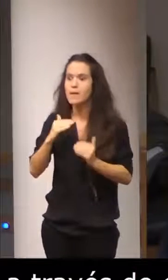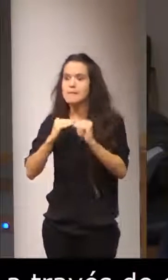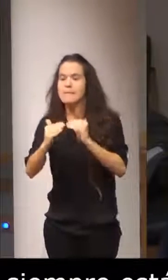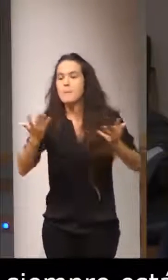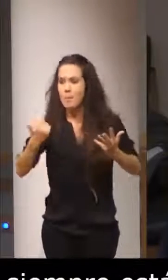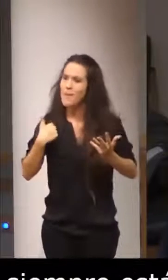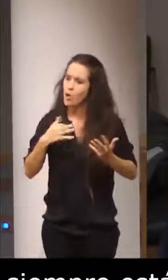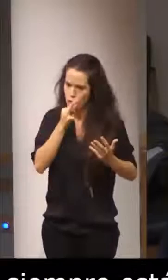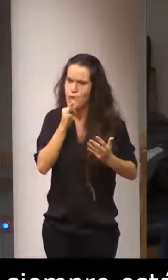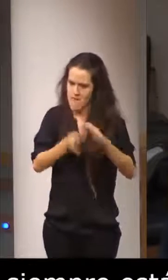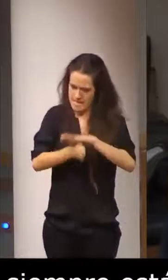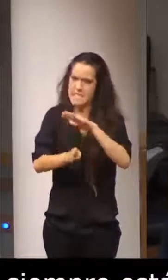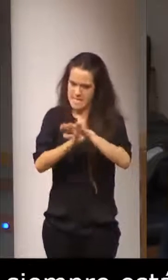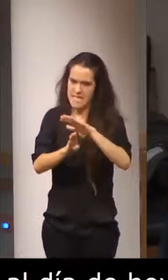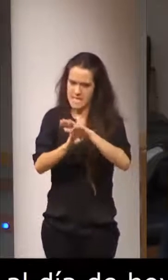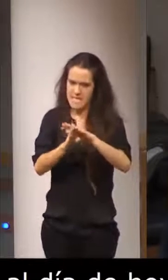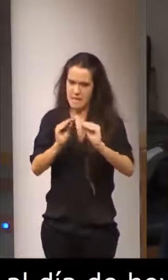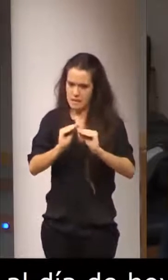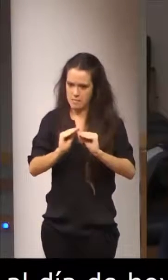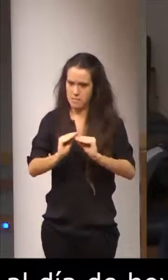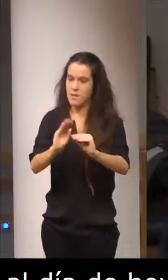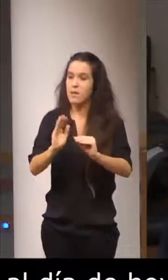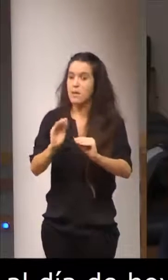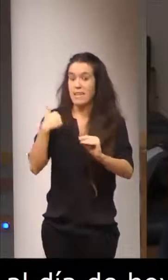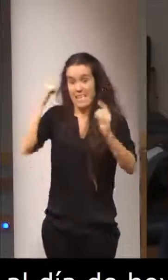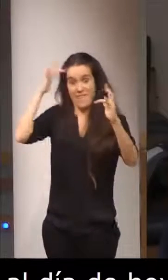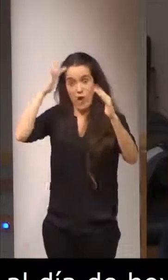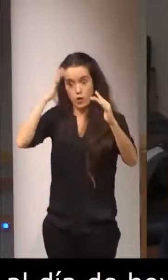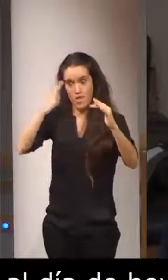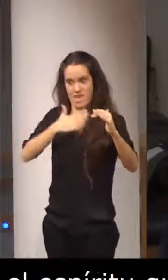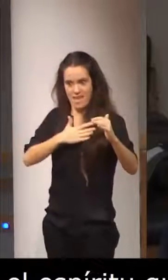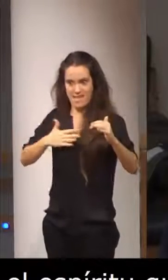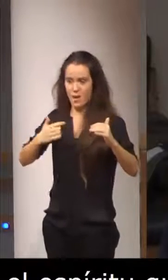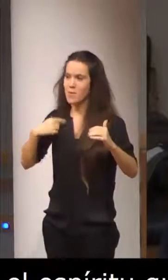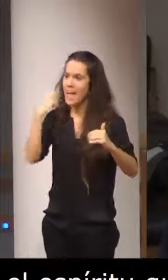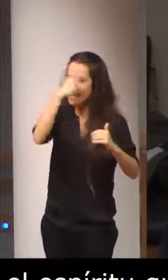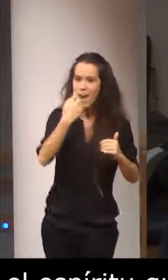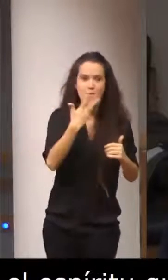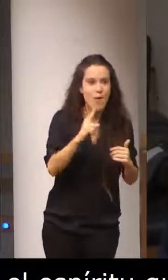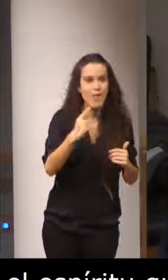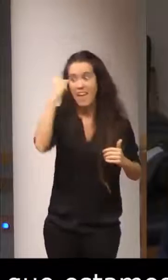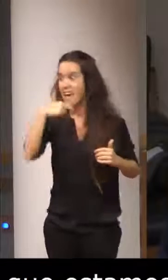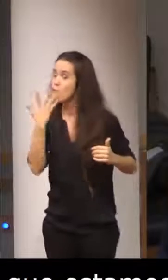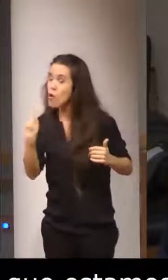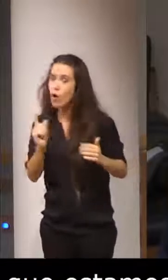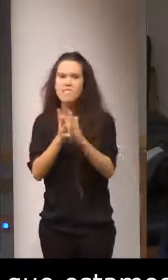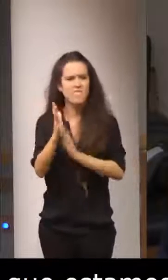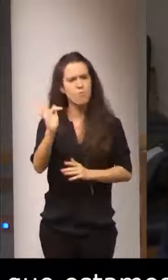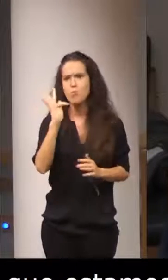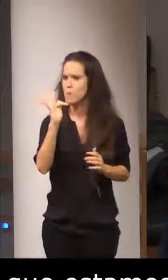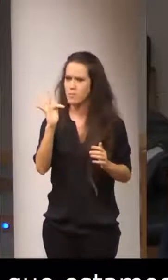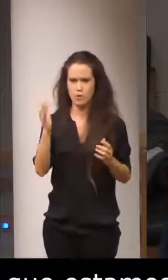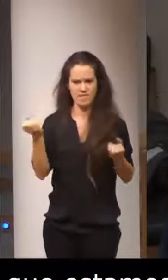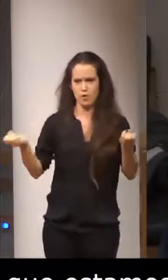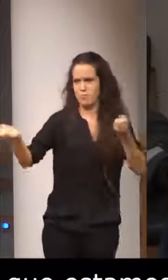espíritu que quiero transmitir y el que yo creo que estamos consiguiendo entre todos ver caras conocidas y caras desconocidas consigue ese efecto